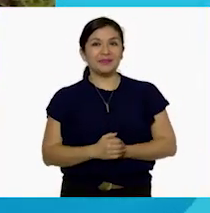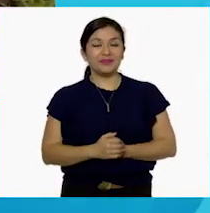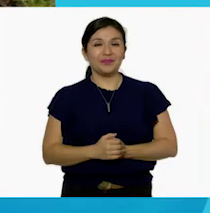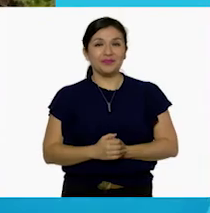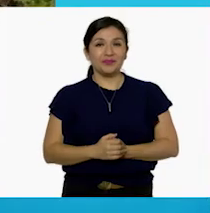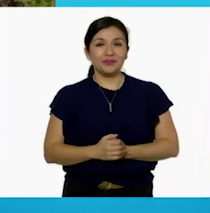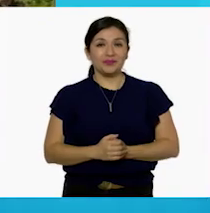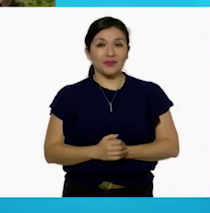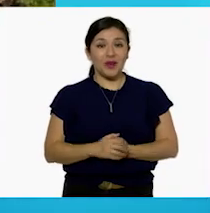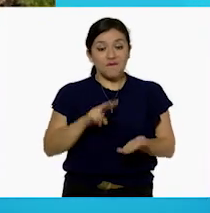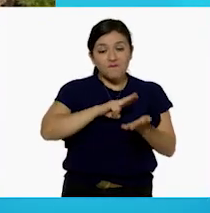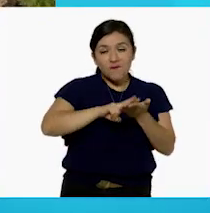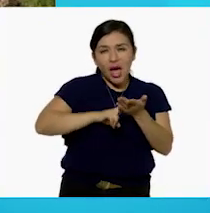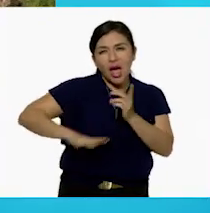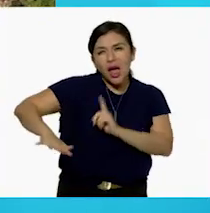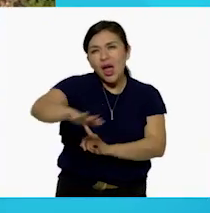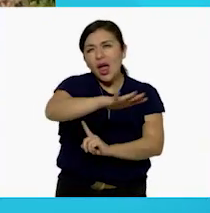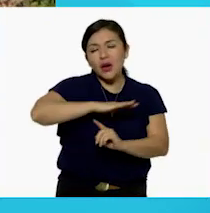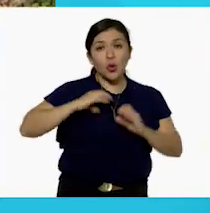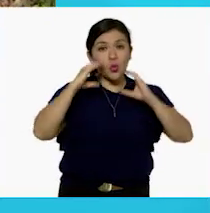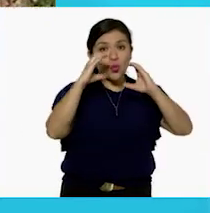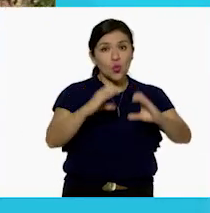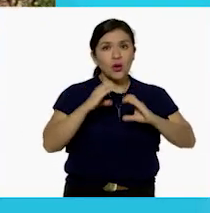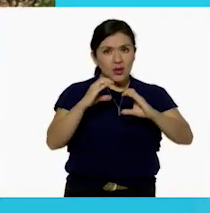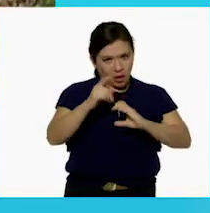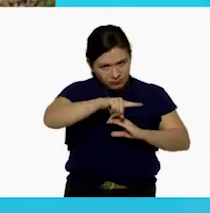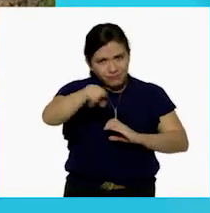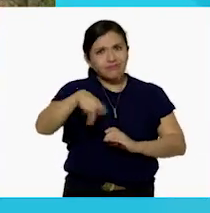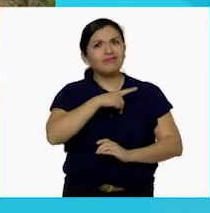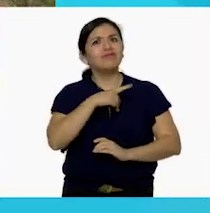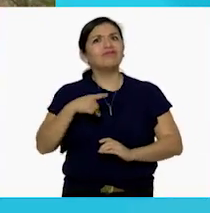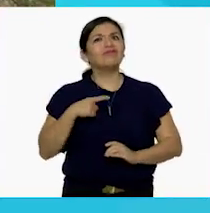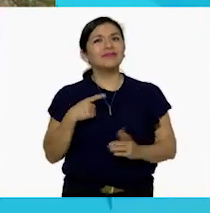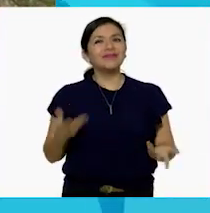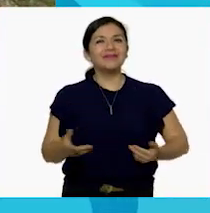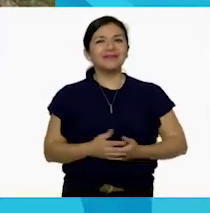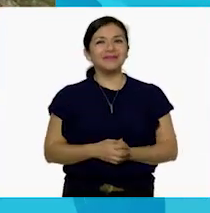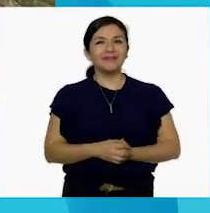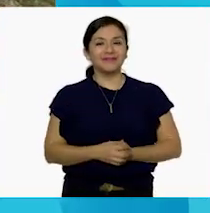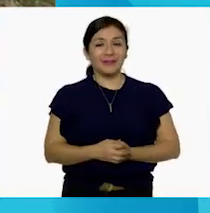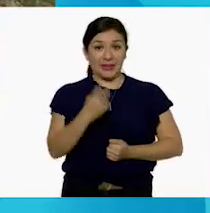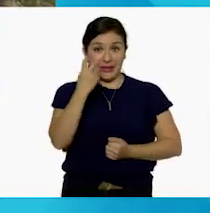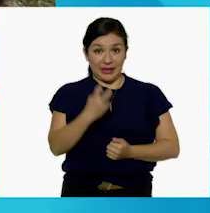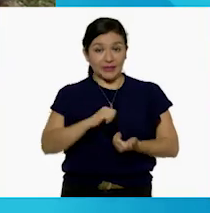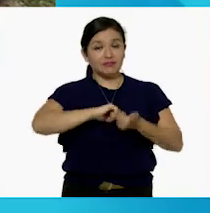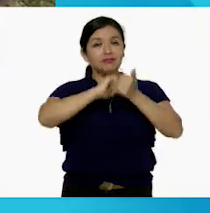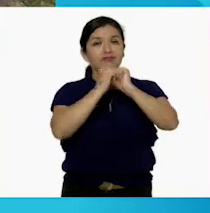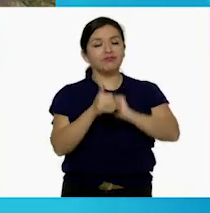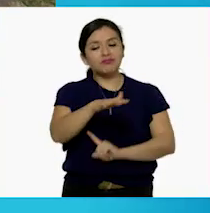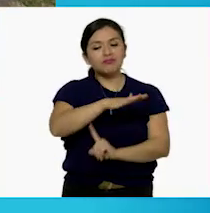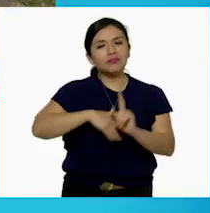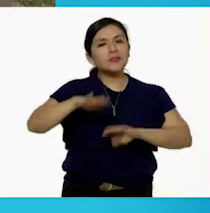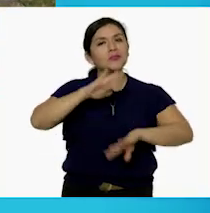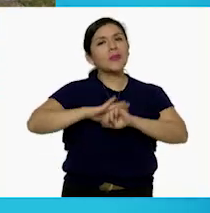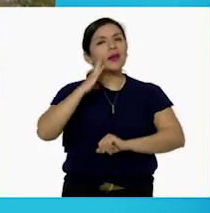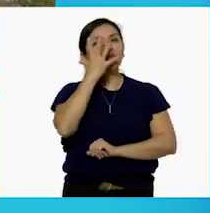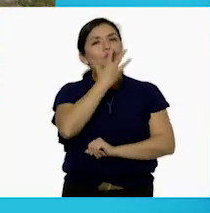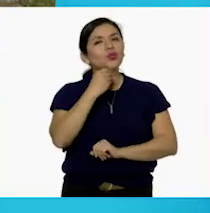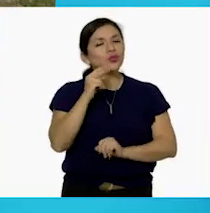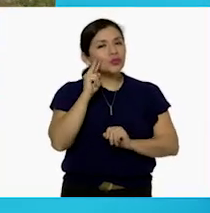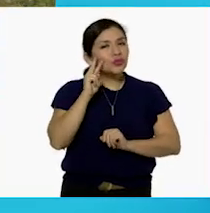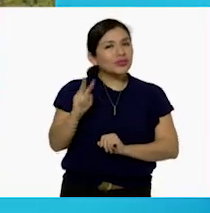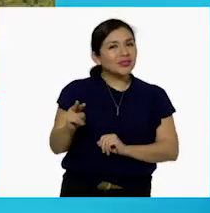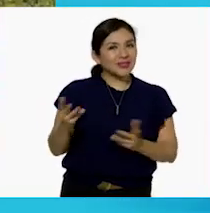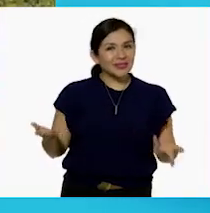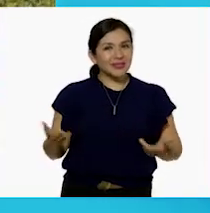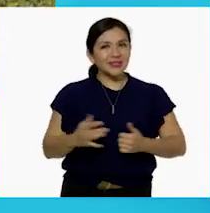Cuidamos los espacios verdes que tenemos a nuestro alrededor. Esto hace que nuestro entorno se vea más bonito.